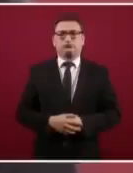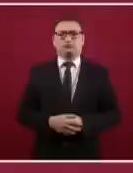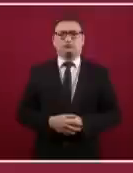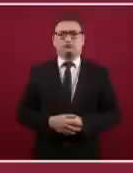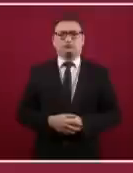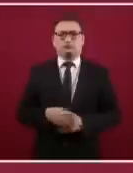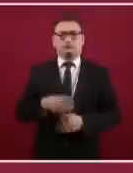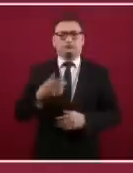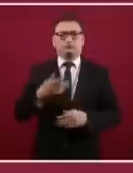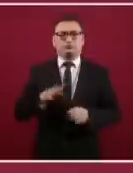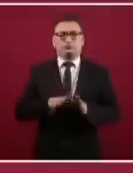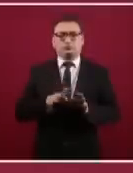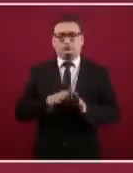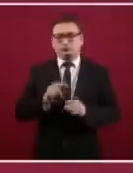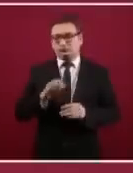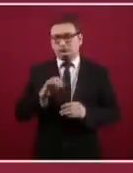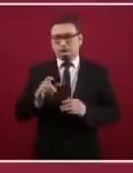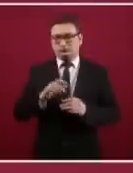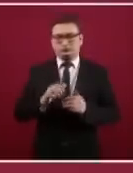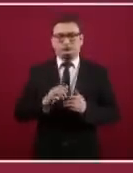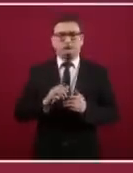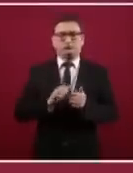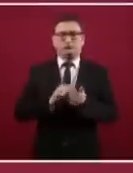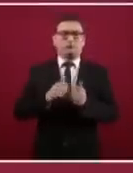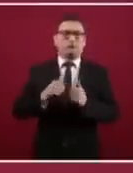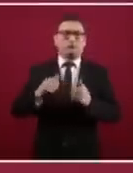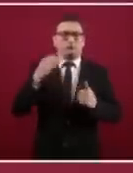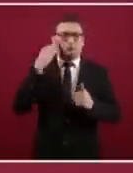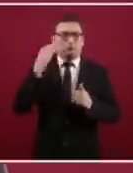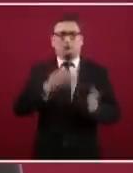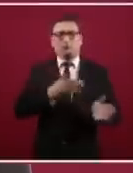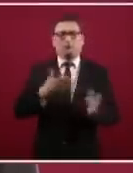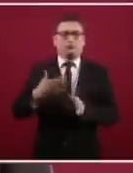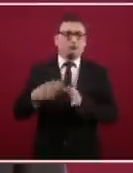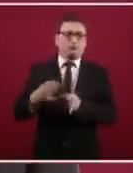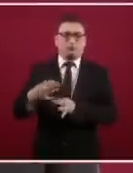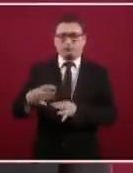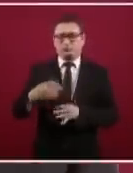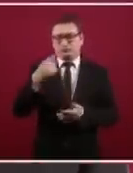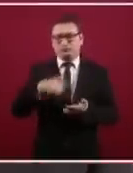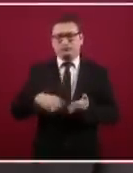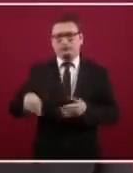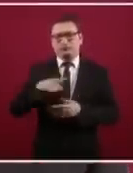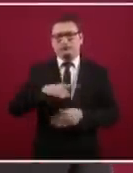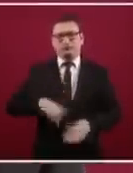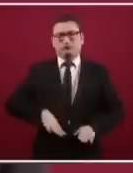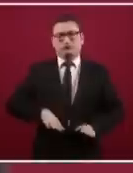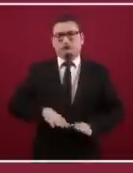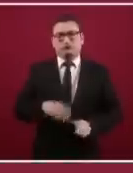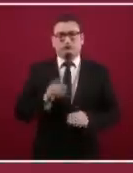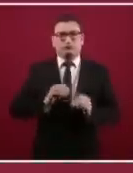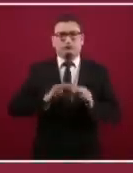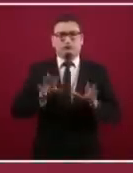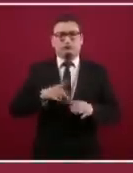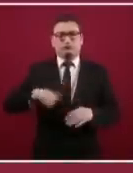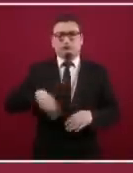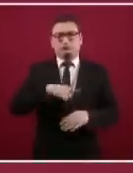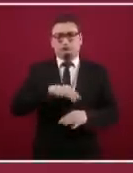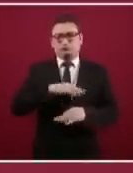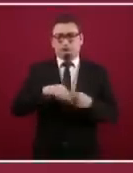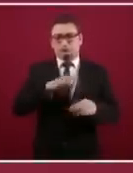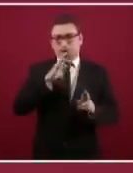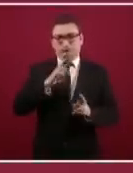se retrase la aprobación del tratado en Estados Unidos. Desde luego, somos respetuosos